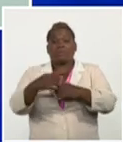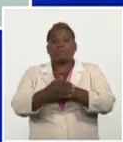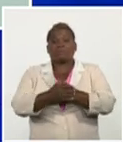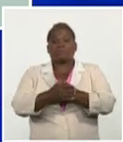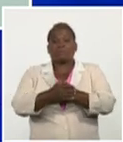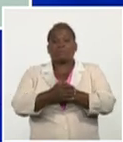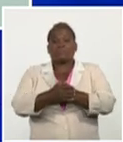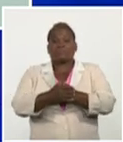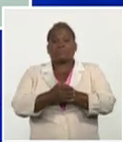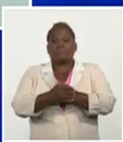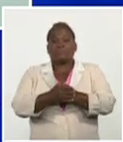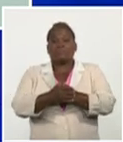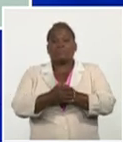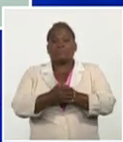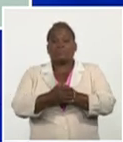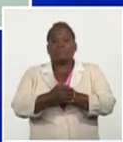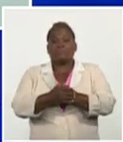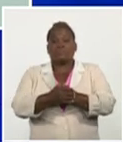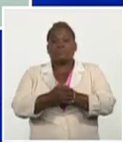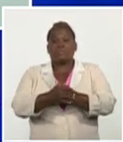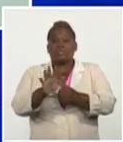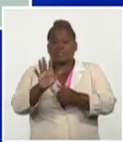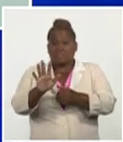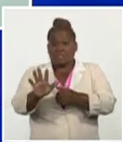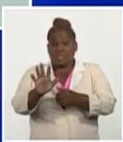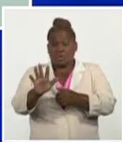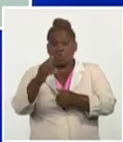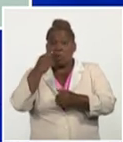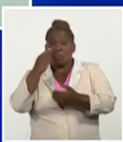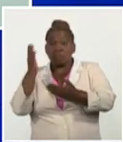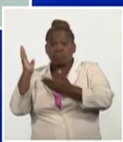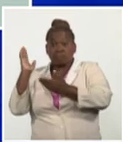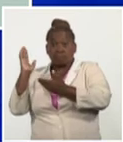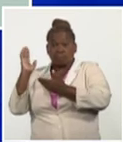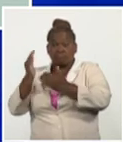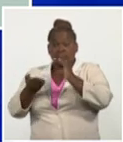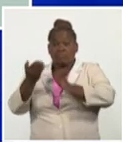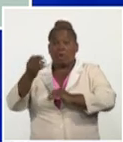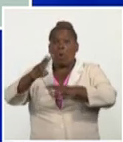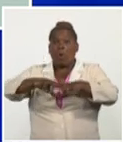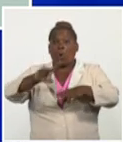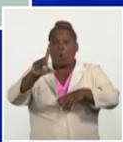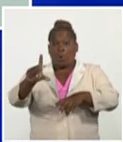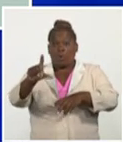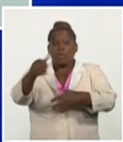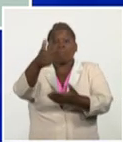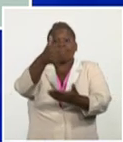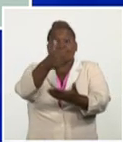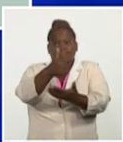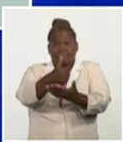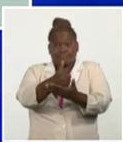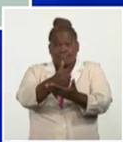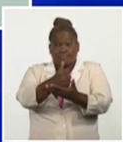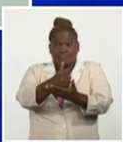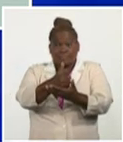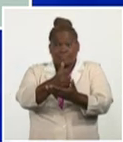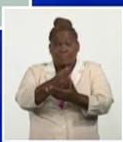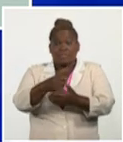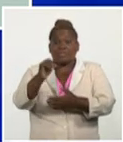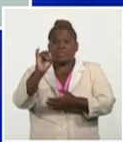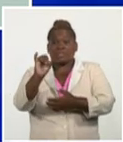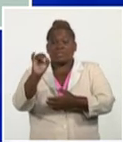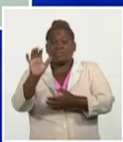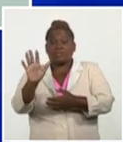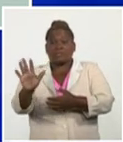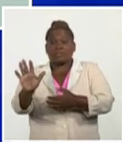sus 14 municipios. Como hemos dicho siempre, el municipio de Holguín, con el mayor número ayer, 65,